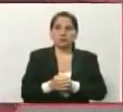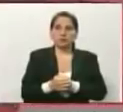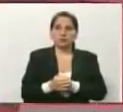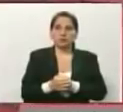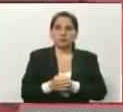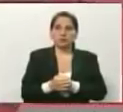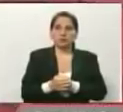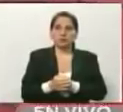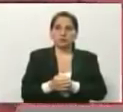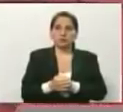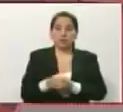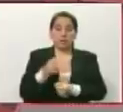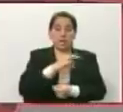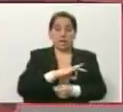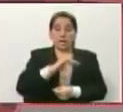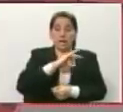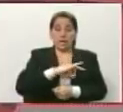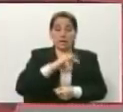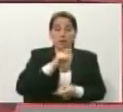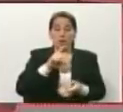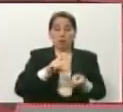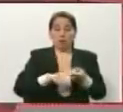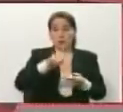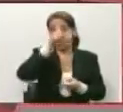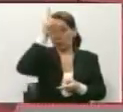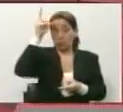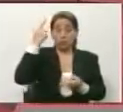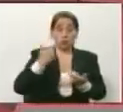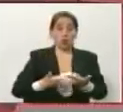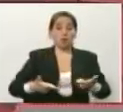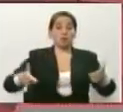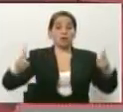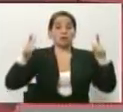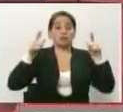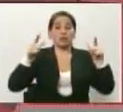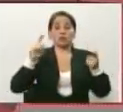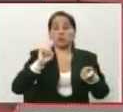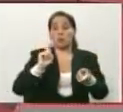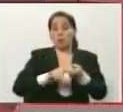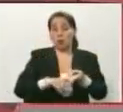La señora de Robin puso un Twitter, libertad, libertad para su esposo.